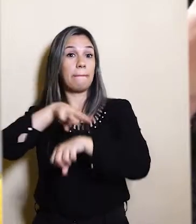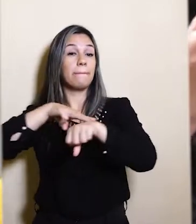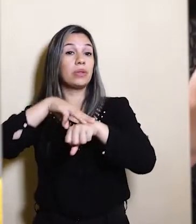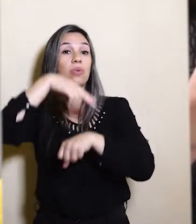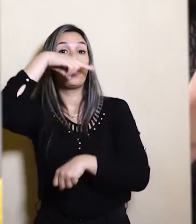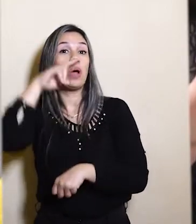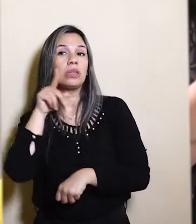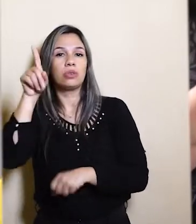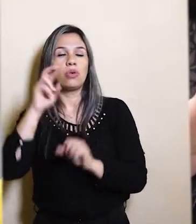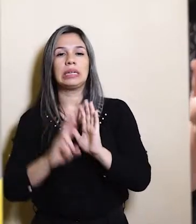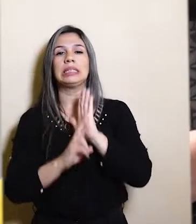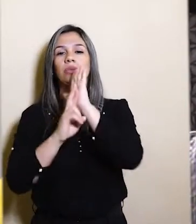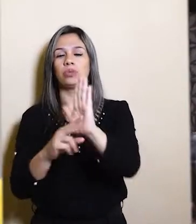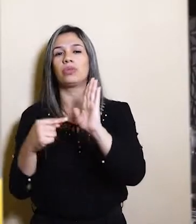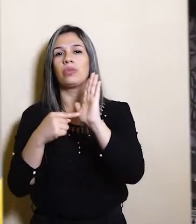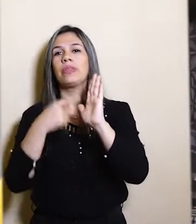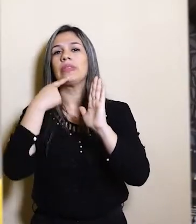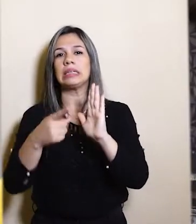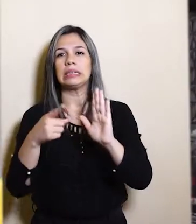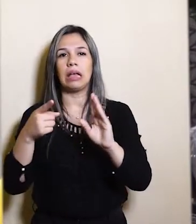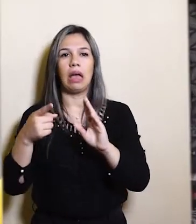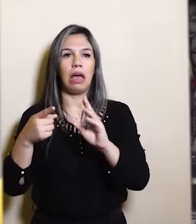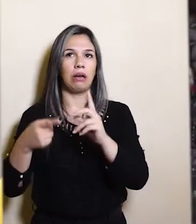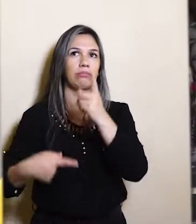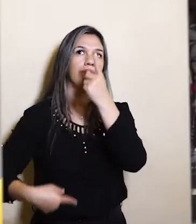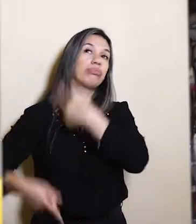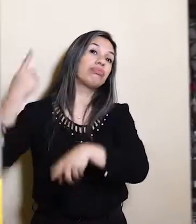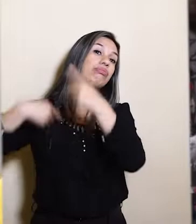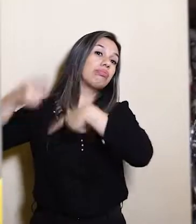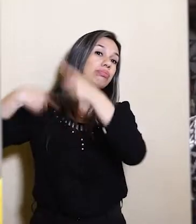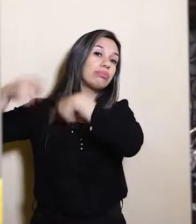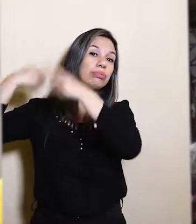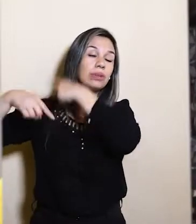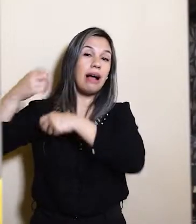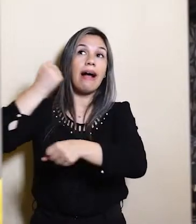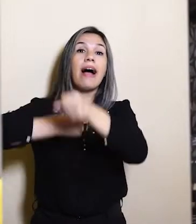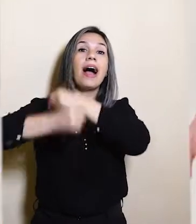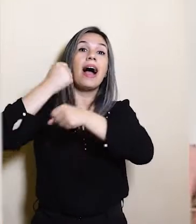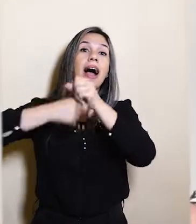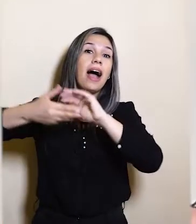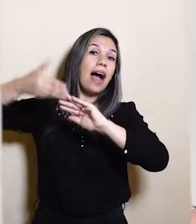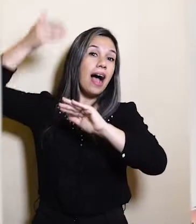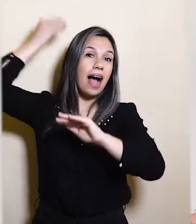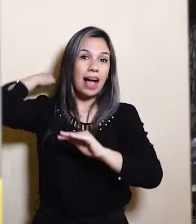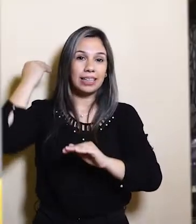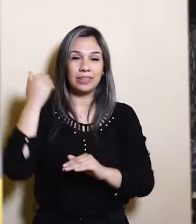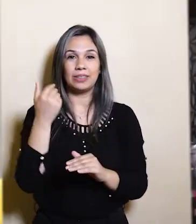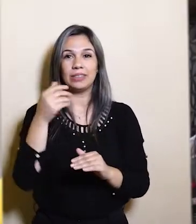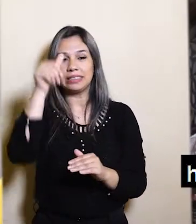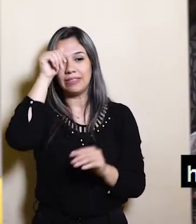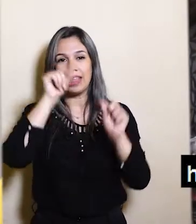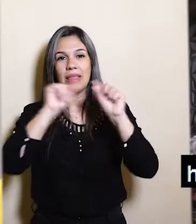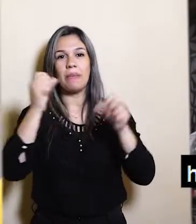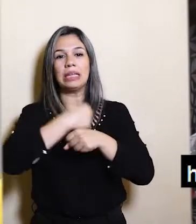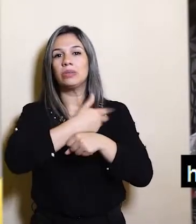ha tomado resoluciones que retroceden décadas los avances en materia de educación integral en la